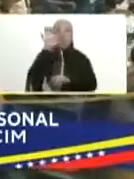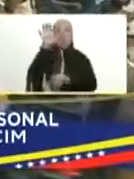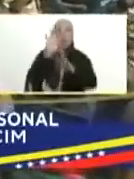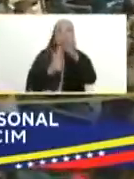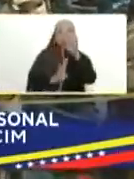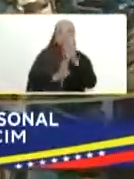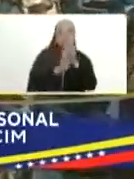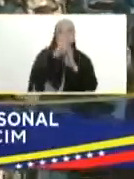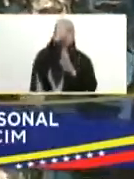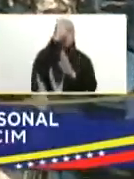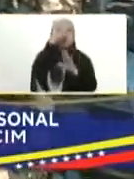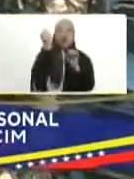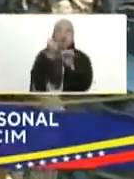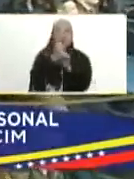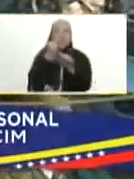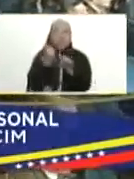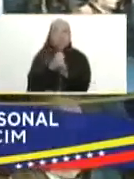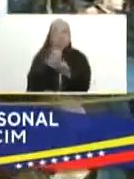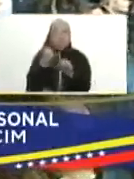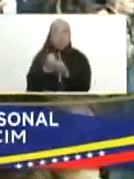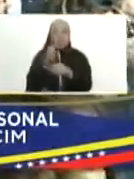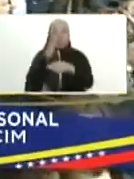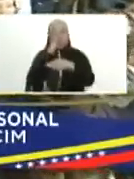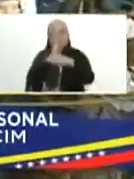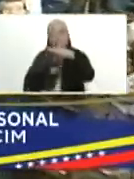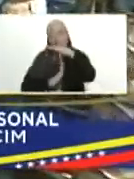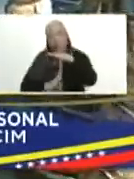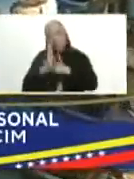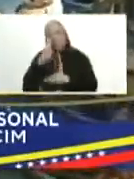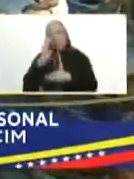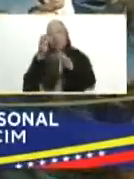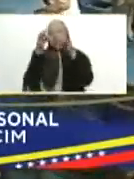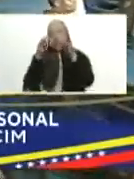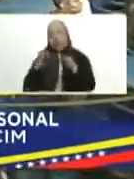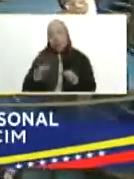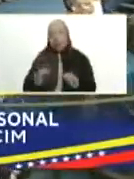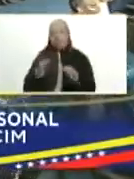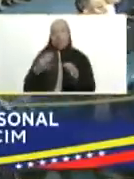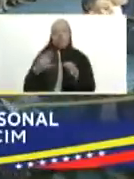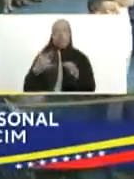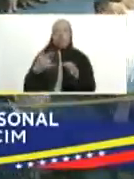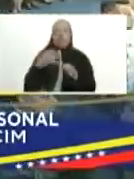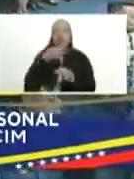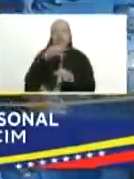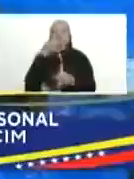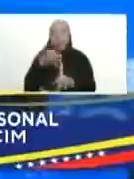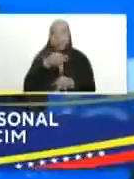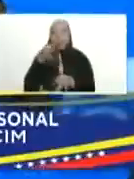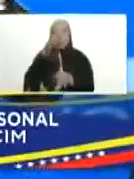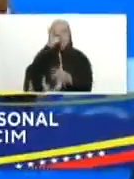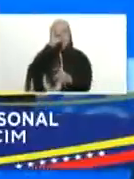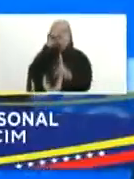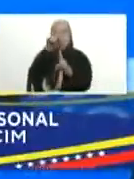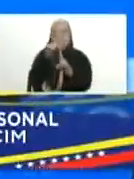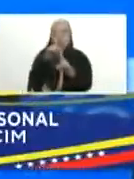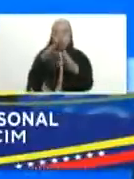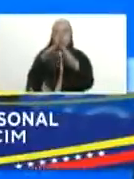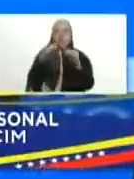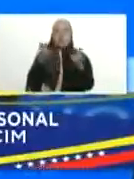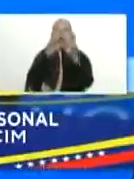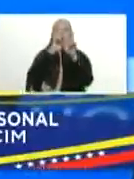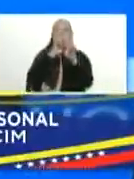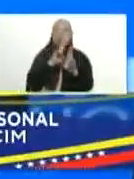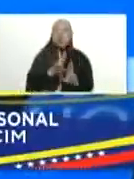del compromiso, de la lealtad absoluta, que es el camino que siempre va a dar los grandes